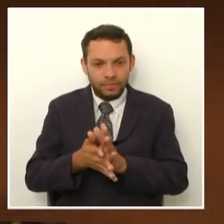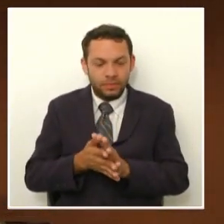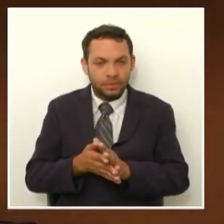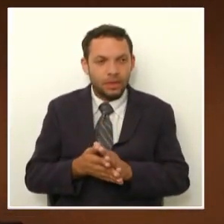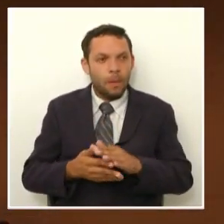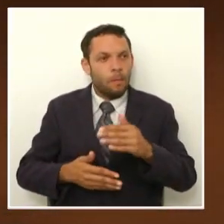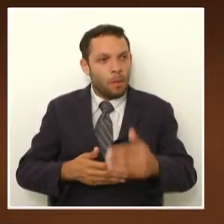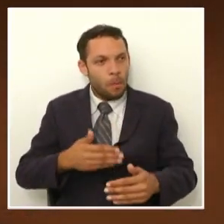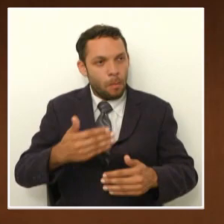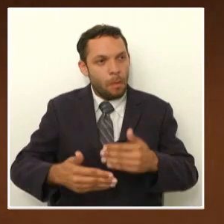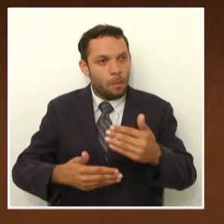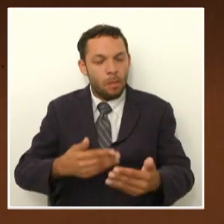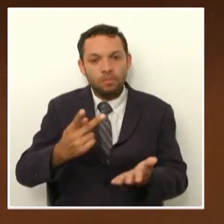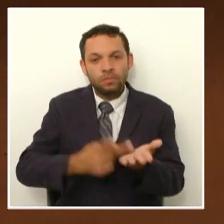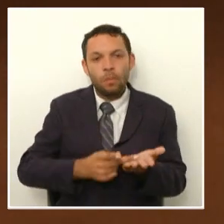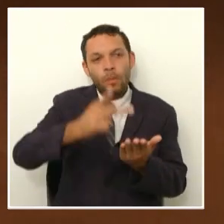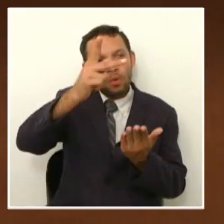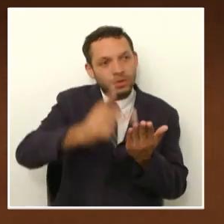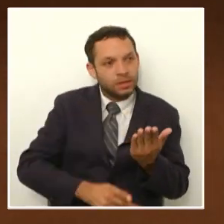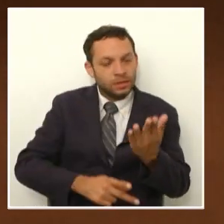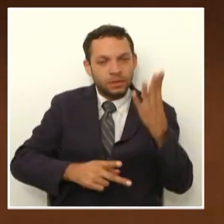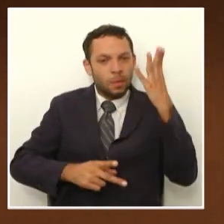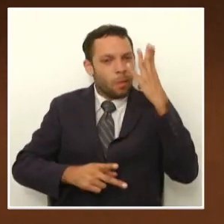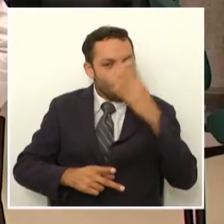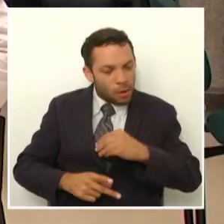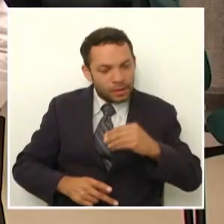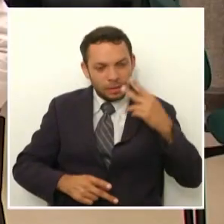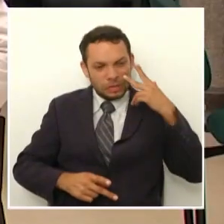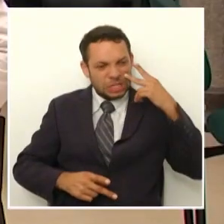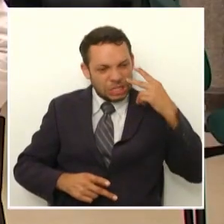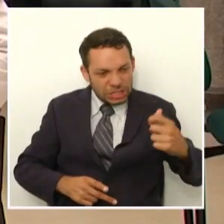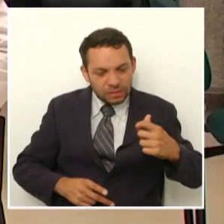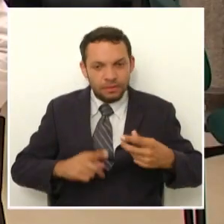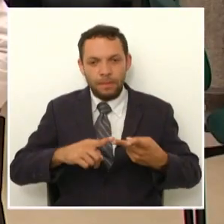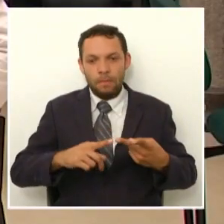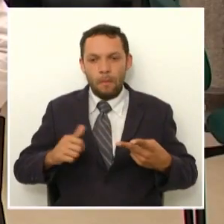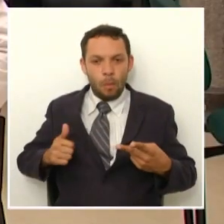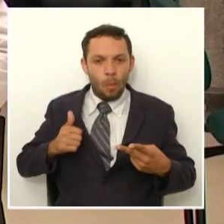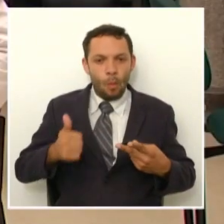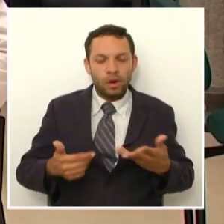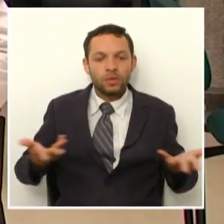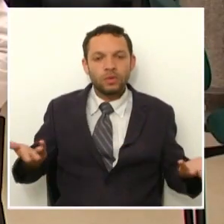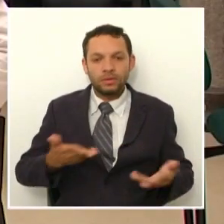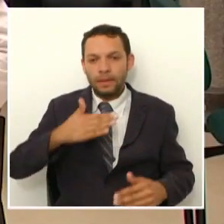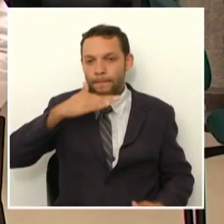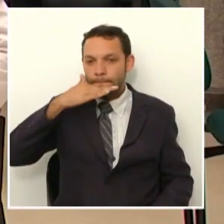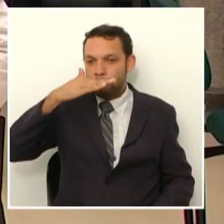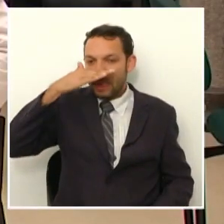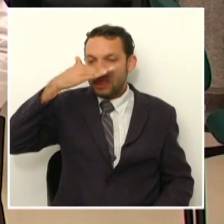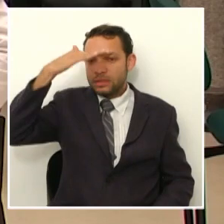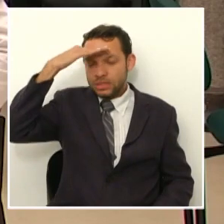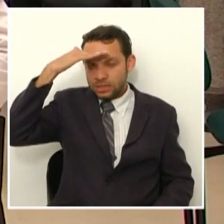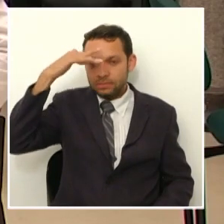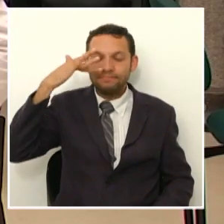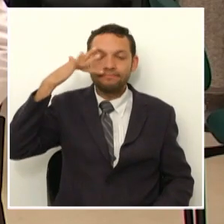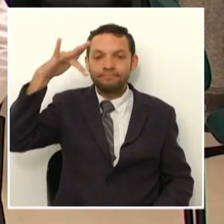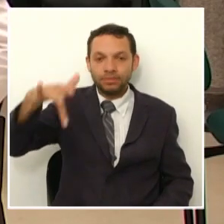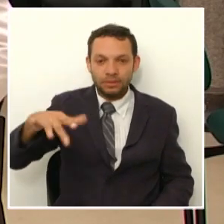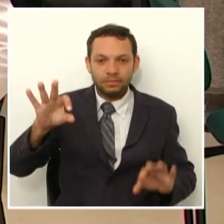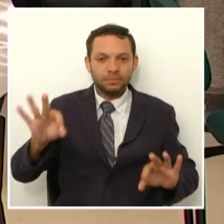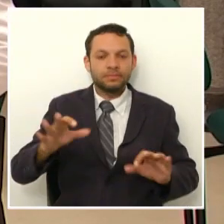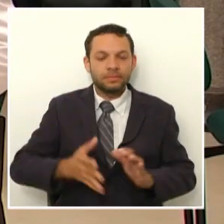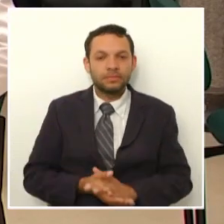saliendo gente supremamente bueno. Los 3 personales que salieron, uno se va para Medellín y los otros 2 se quedan aquí en